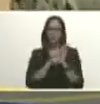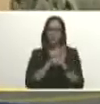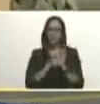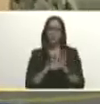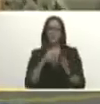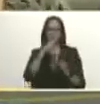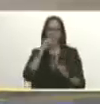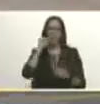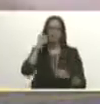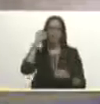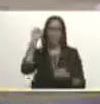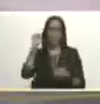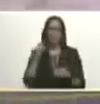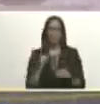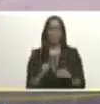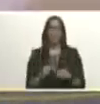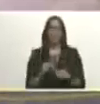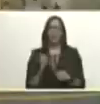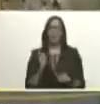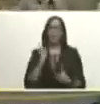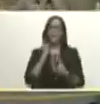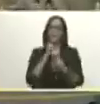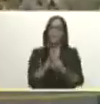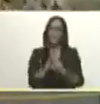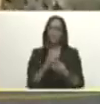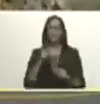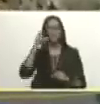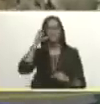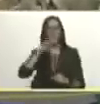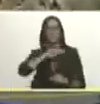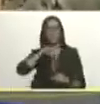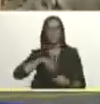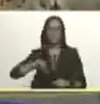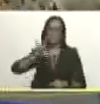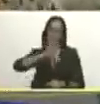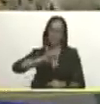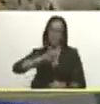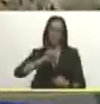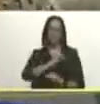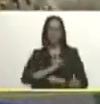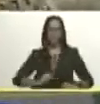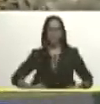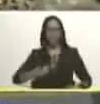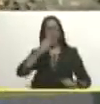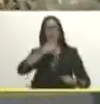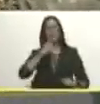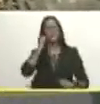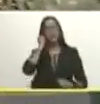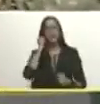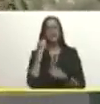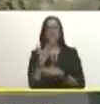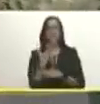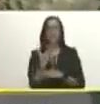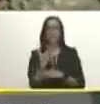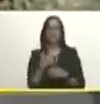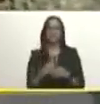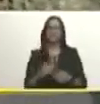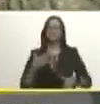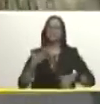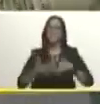Nicolás Maduro precisaba, es el día de nuestra querida Guardia Nacional Bolivariana. Hombres y mujeres de armas,